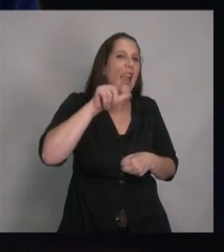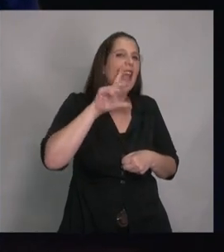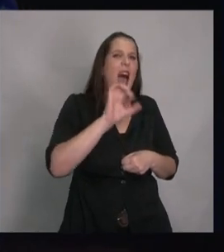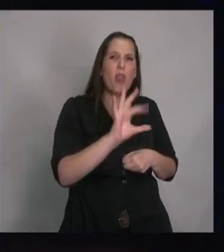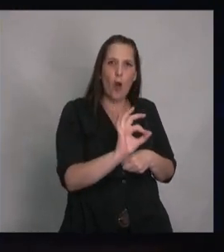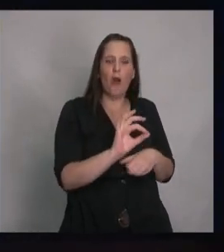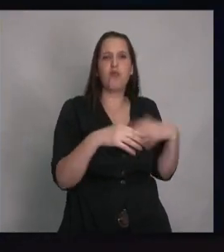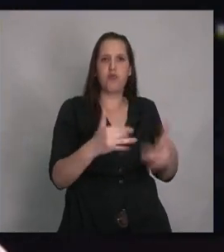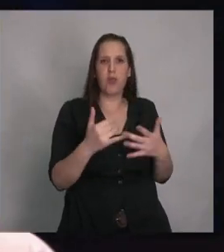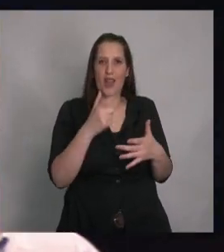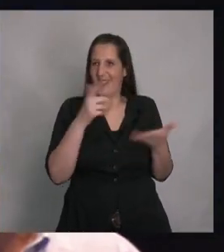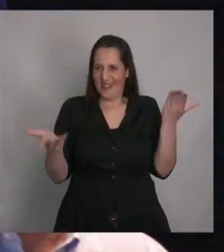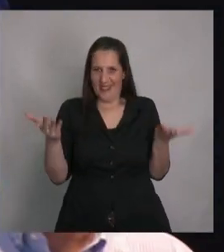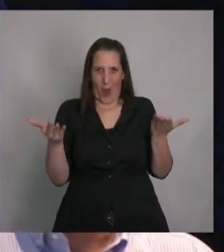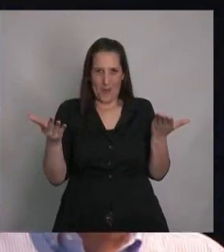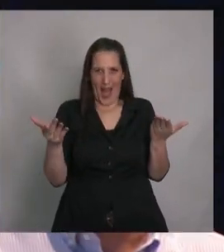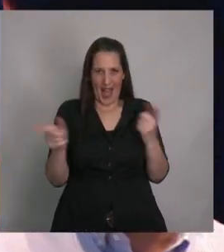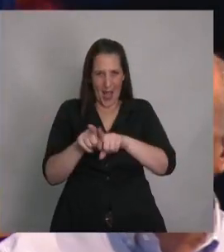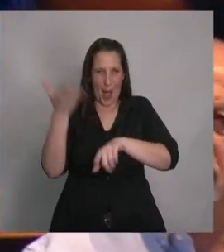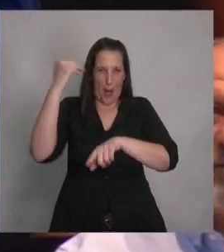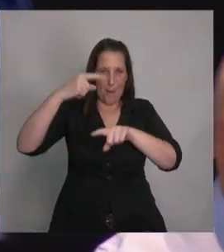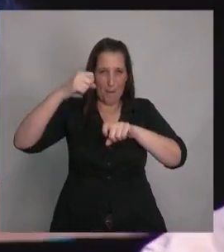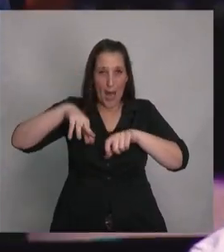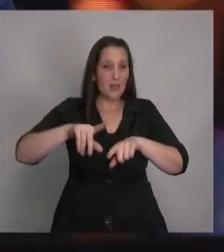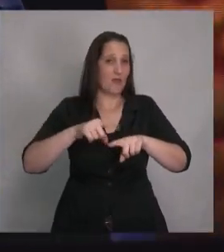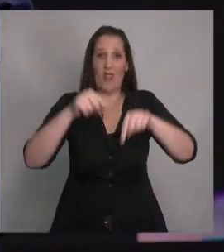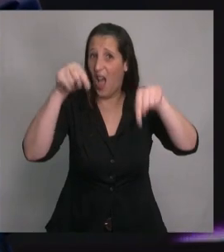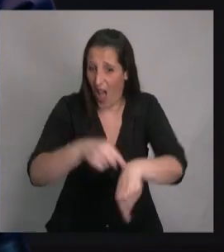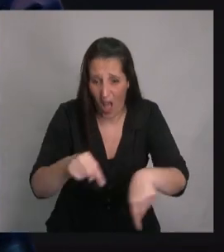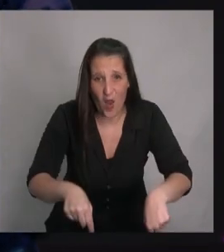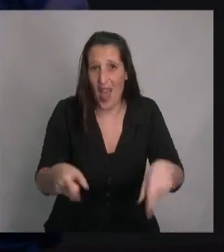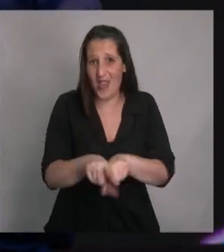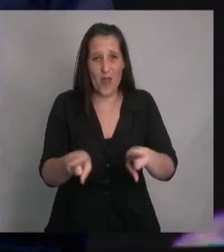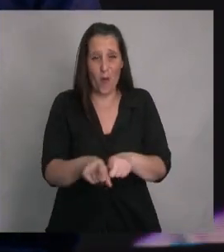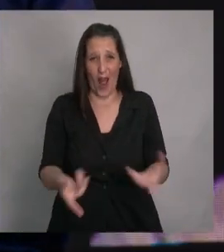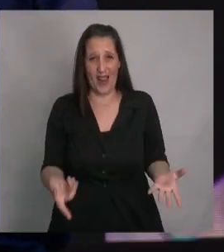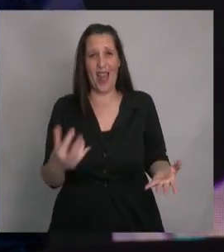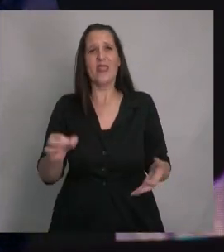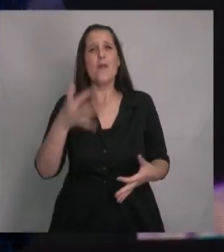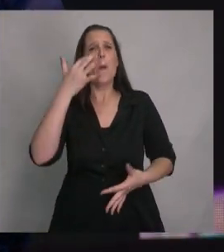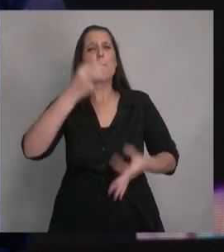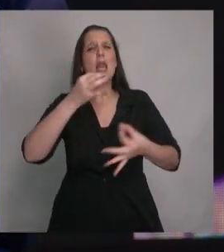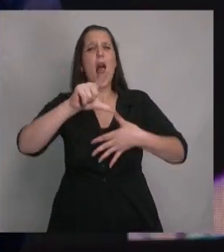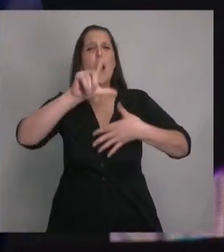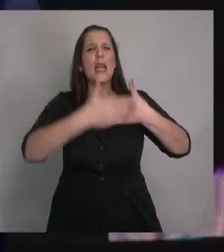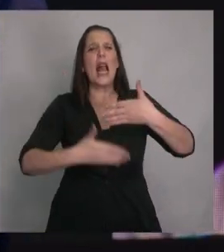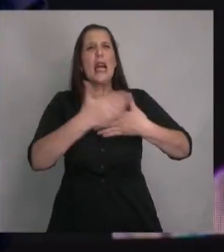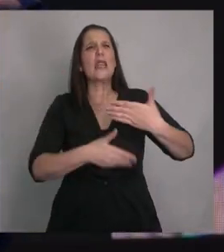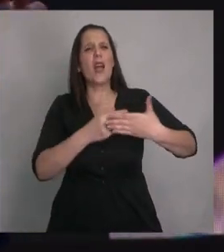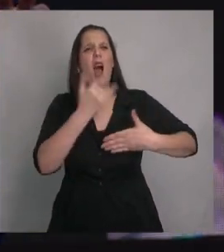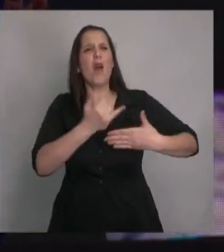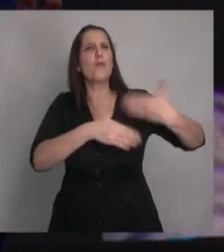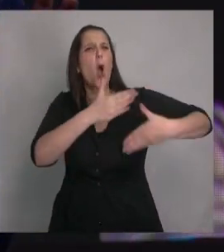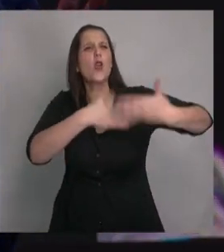y vida y por tanto cuando uno examina el progresismo en América Latina encuentra